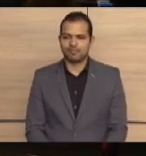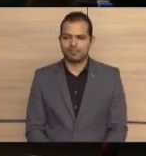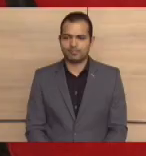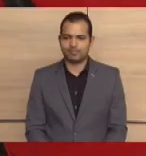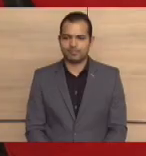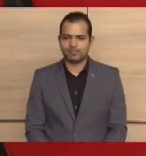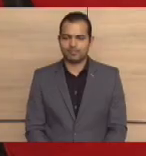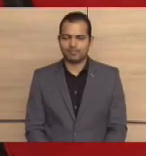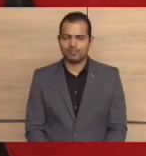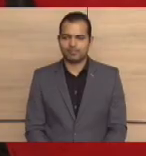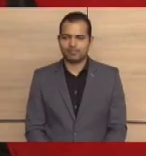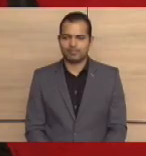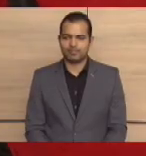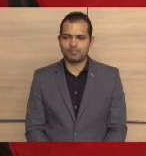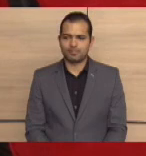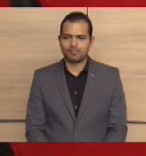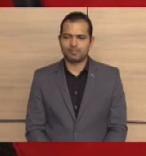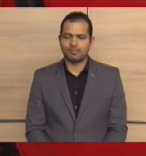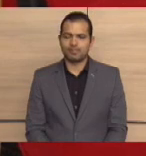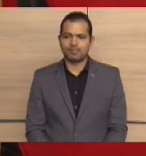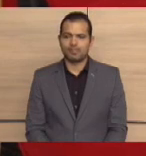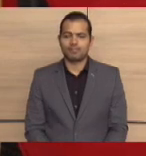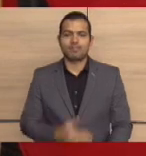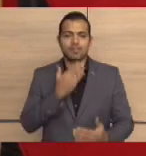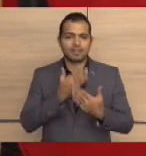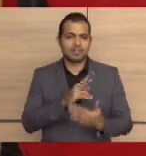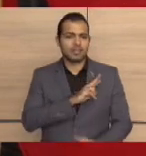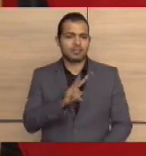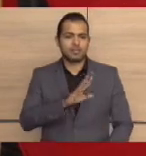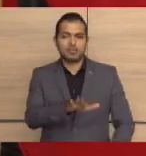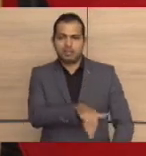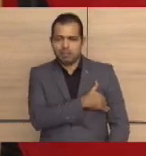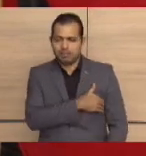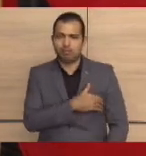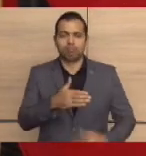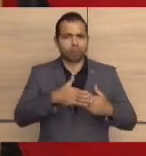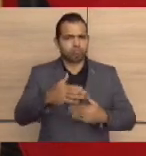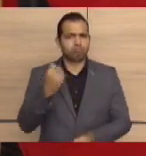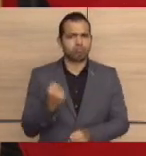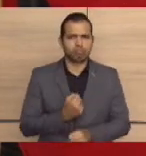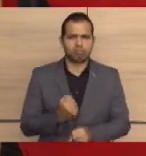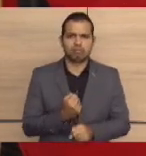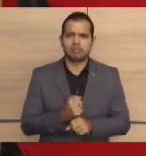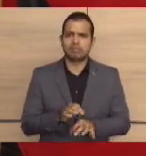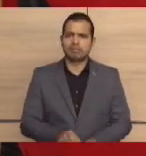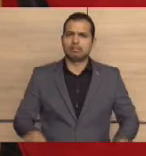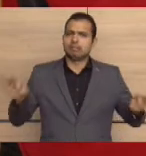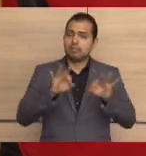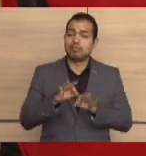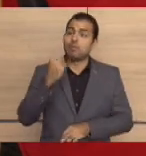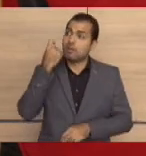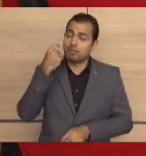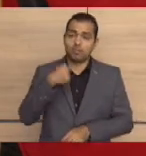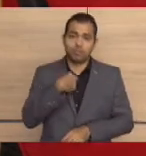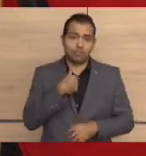Bueno, yo creo que un excelente resumen de la viceministra, mucho trabajo por hacer, y les diría, como les mandé anoche a mi equipo de